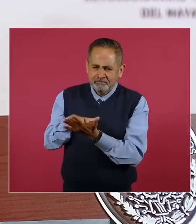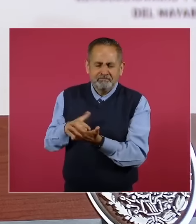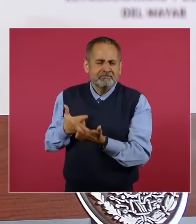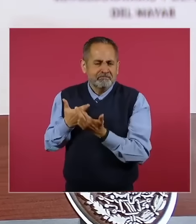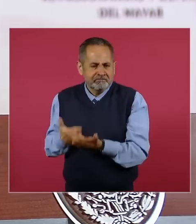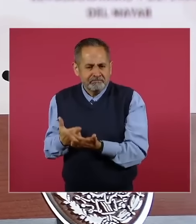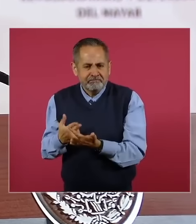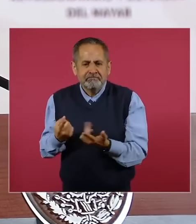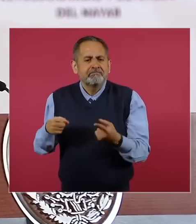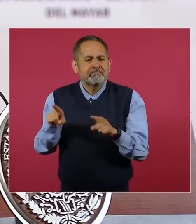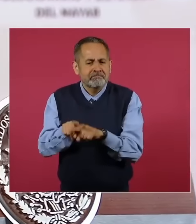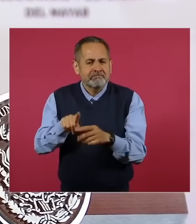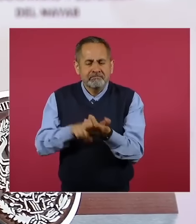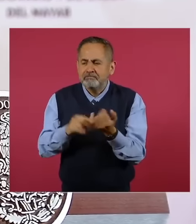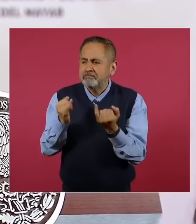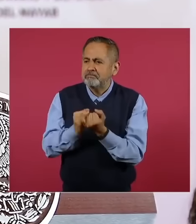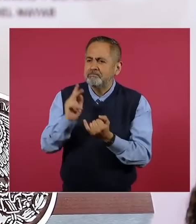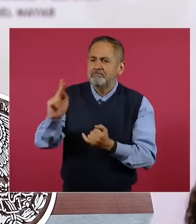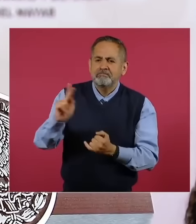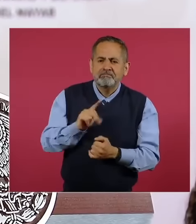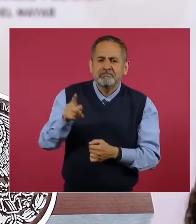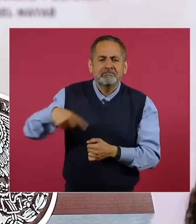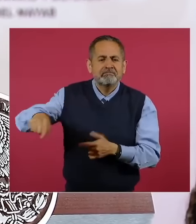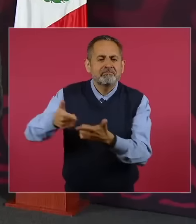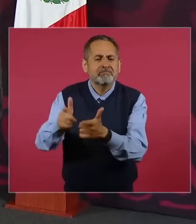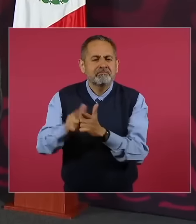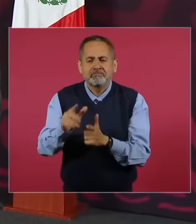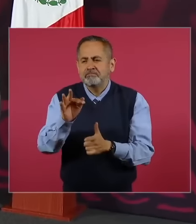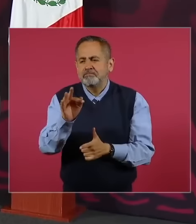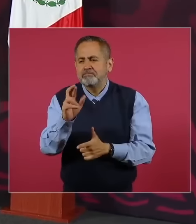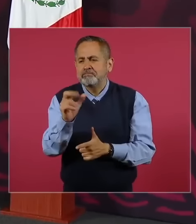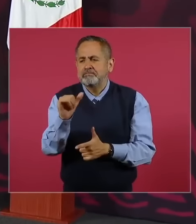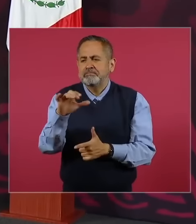la pobreza franciscana.